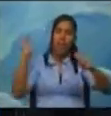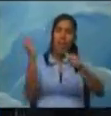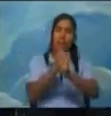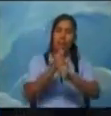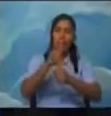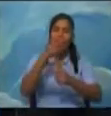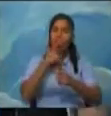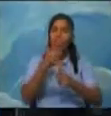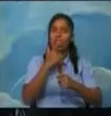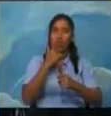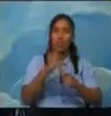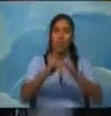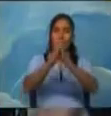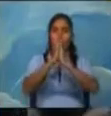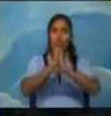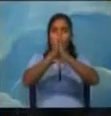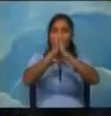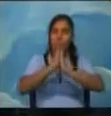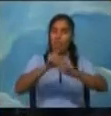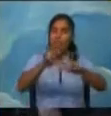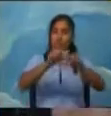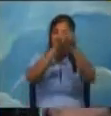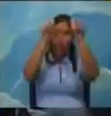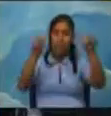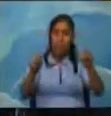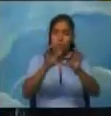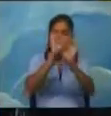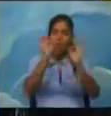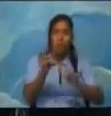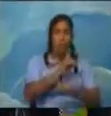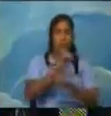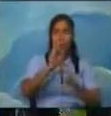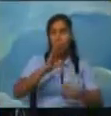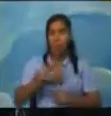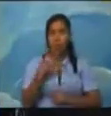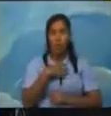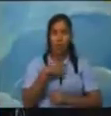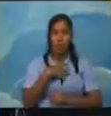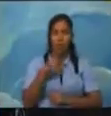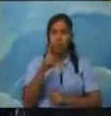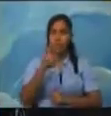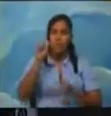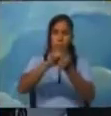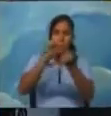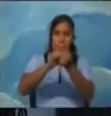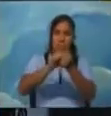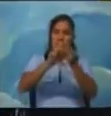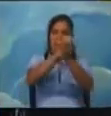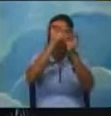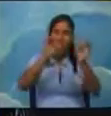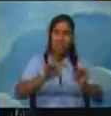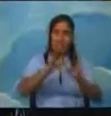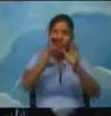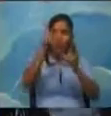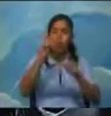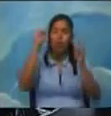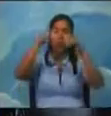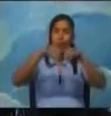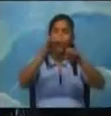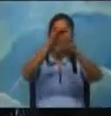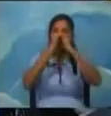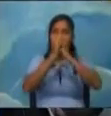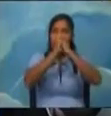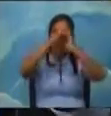palo, cortarlo, comenzarle a hacerle figura. Tú no puedes agarrar una piedra, hacerle figura, colocarle una imagen de